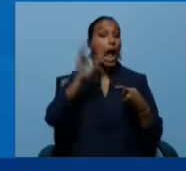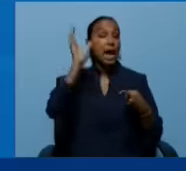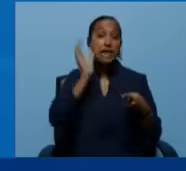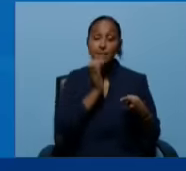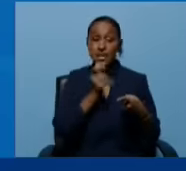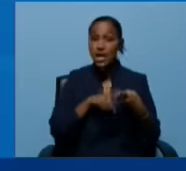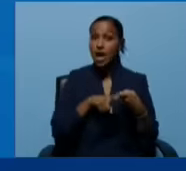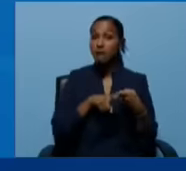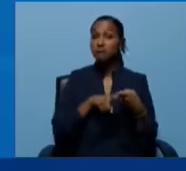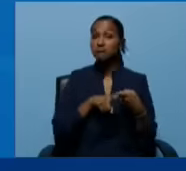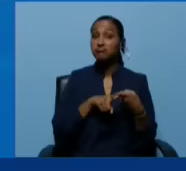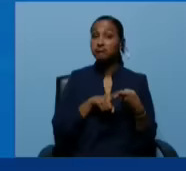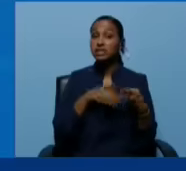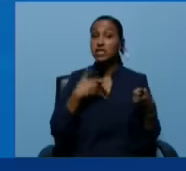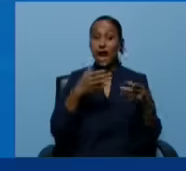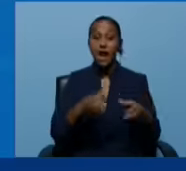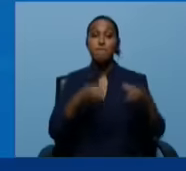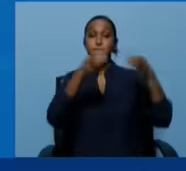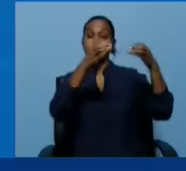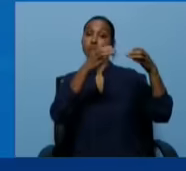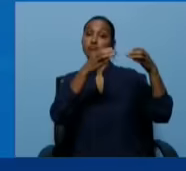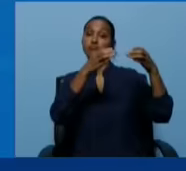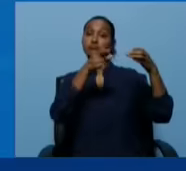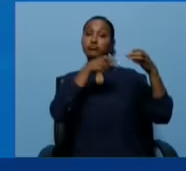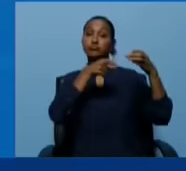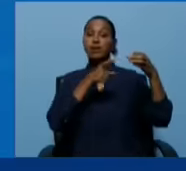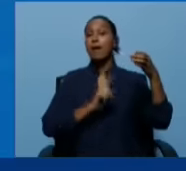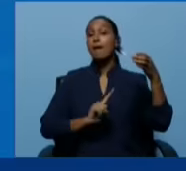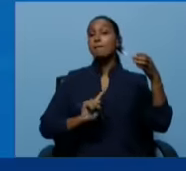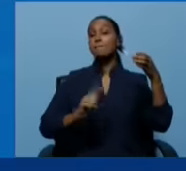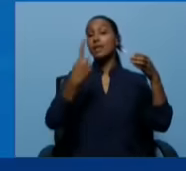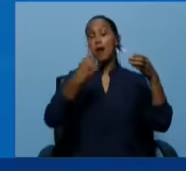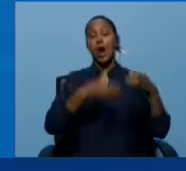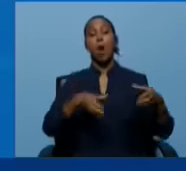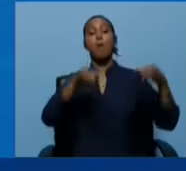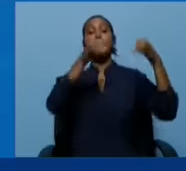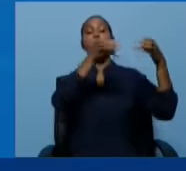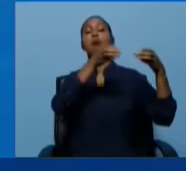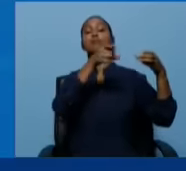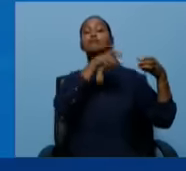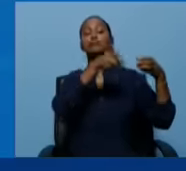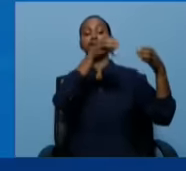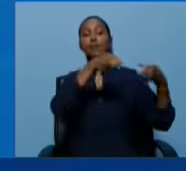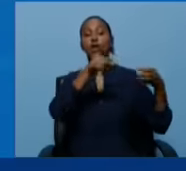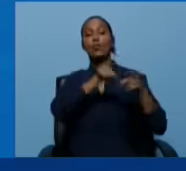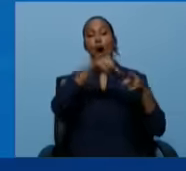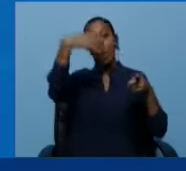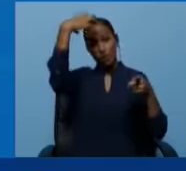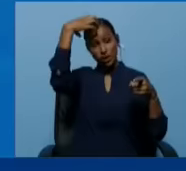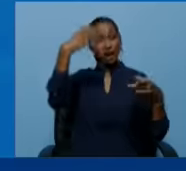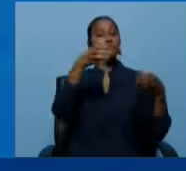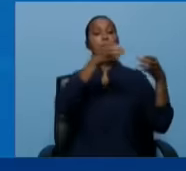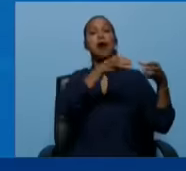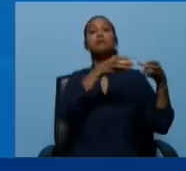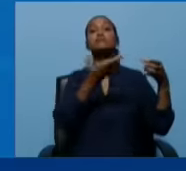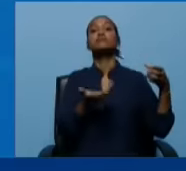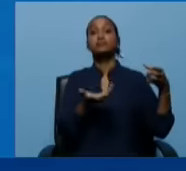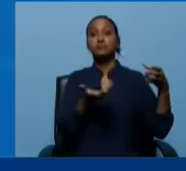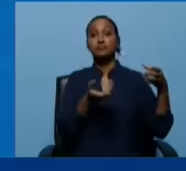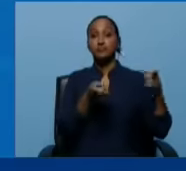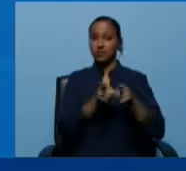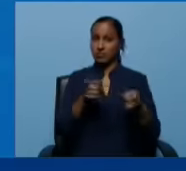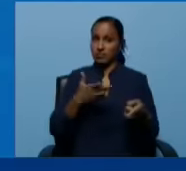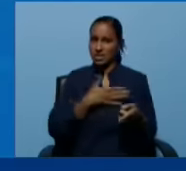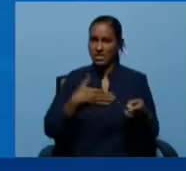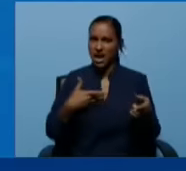montaña. Yo creo que Capriles no pasa del Guarayra Repano. De Sabas Nieves. ¿Será